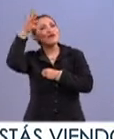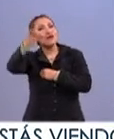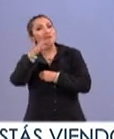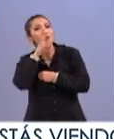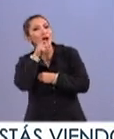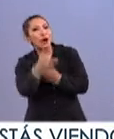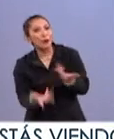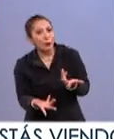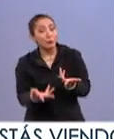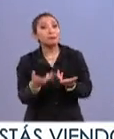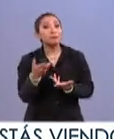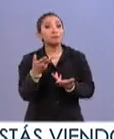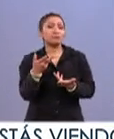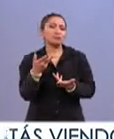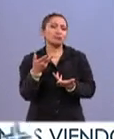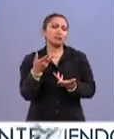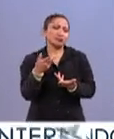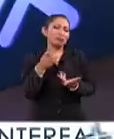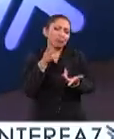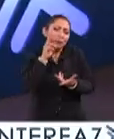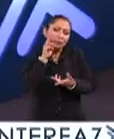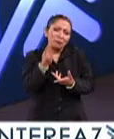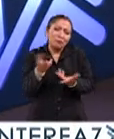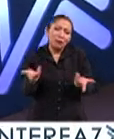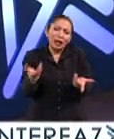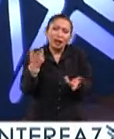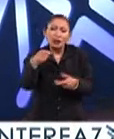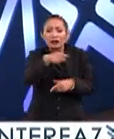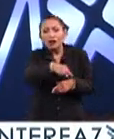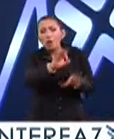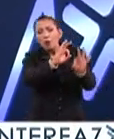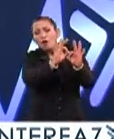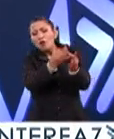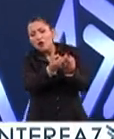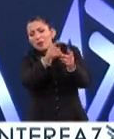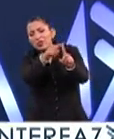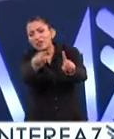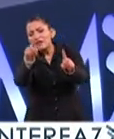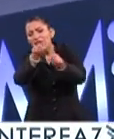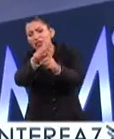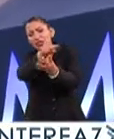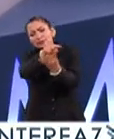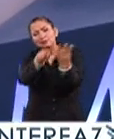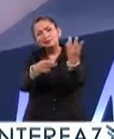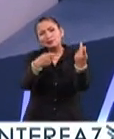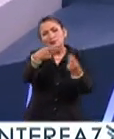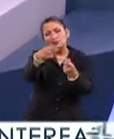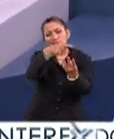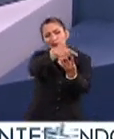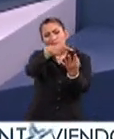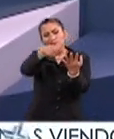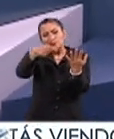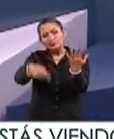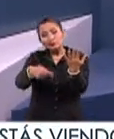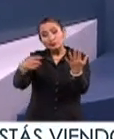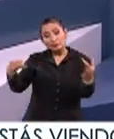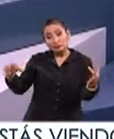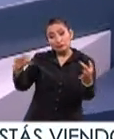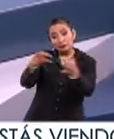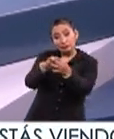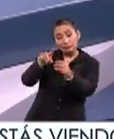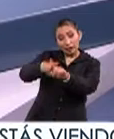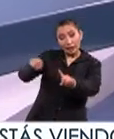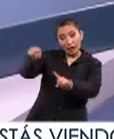económicas. Pero creo que es interesante ver de qué manera las modalidades que se han diseñado corresponden a